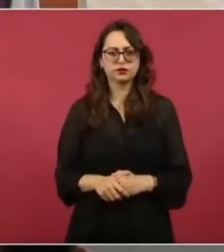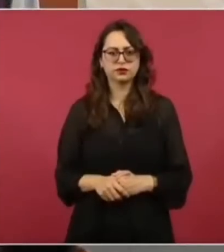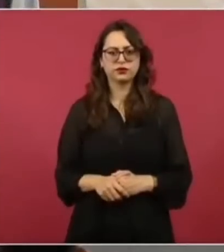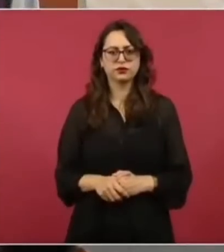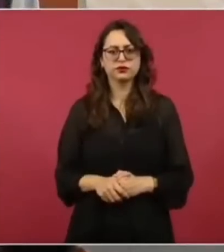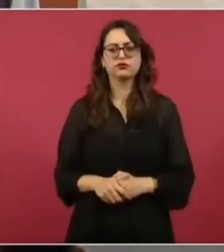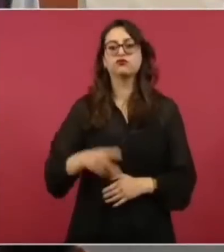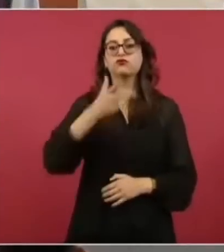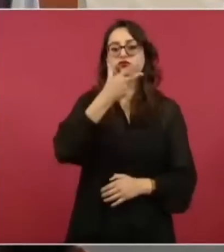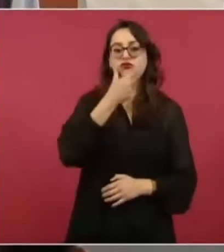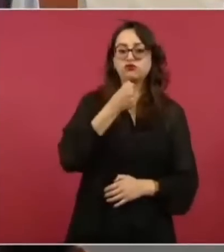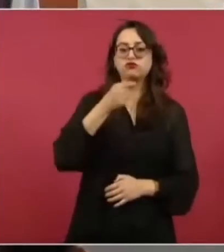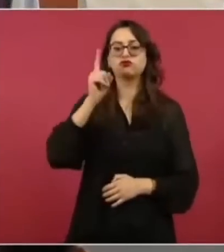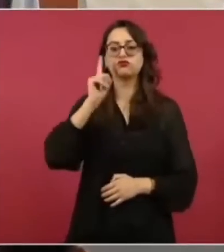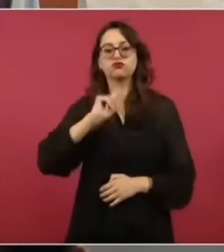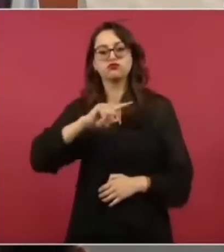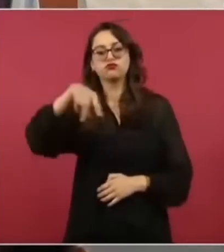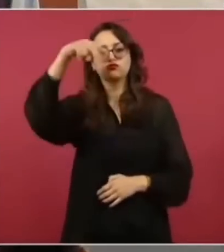Paisanos,